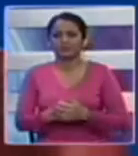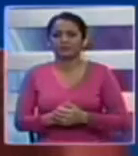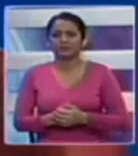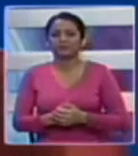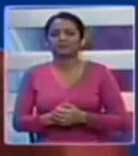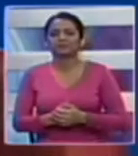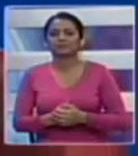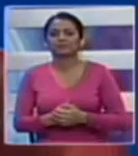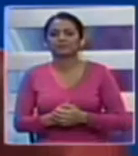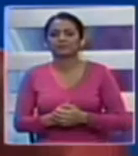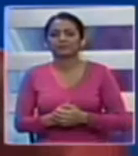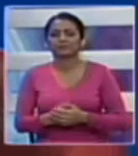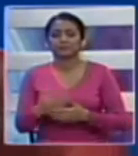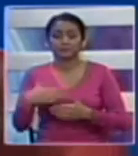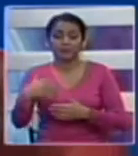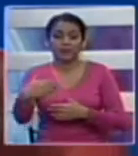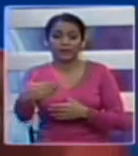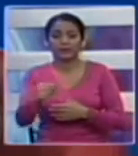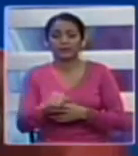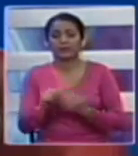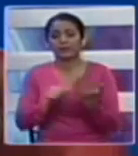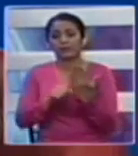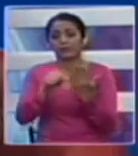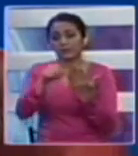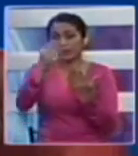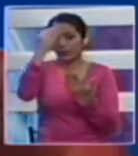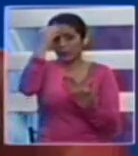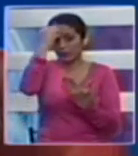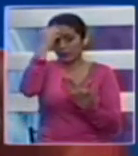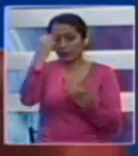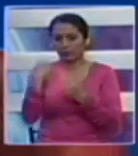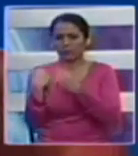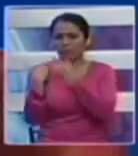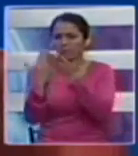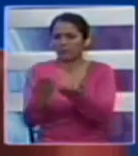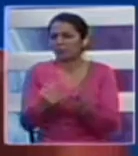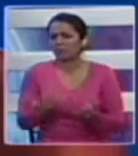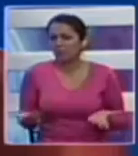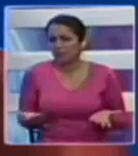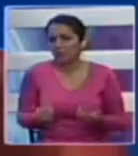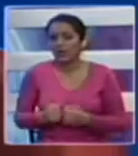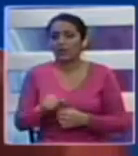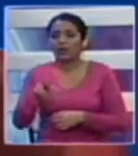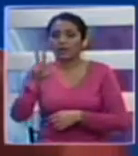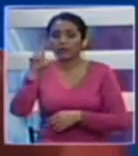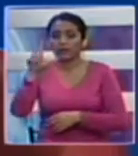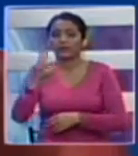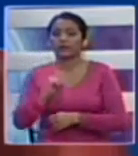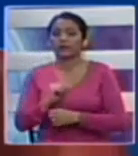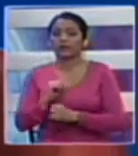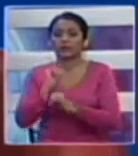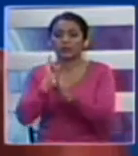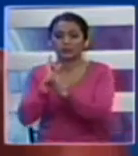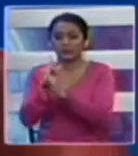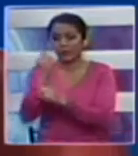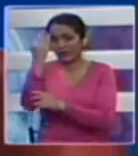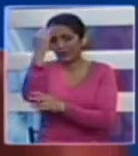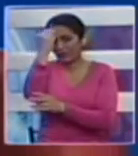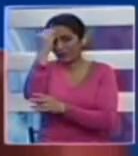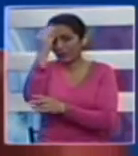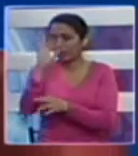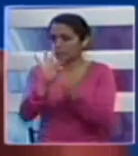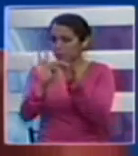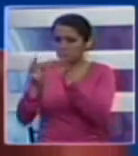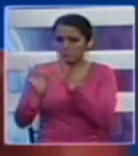En los próximos días, el Ministerio de Educación entregará tres unidades educativas que fueron reconstruidas y repotenciadas. Dos de ellas